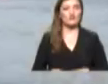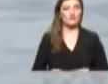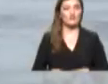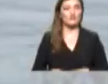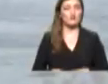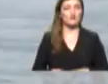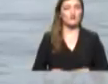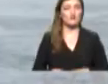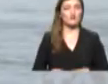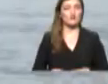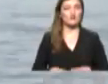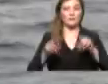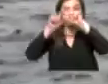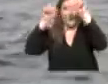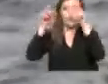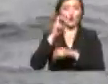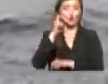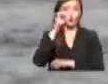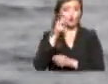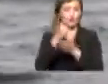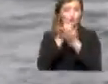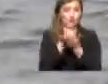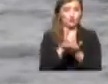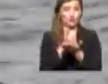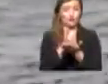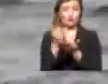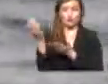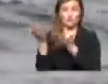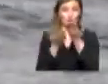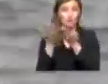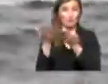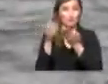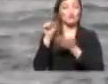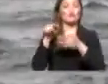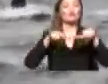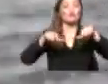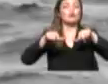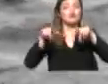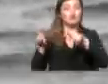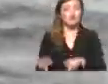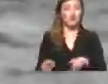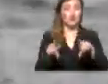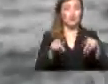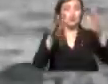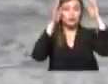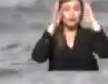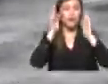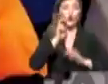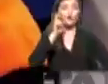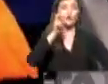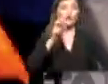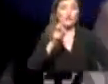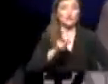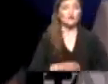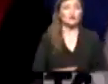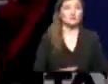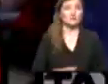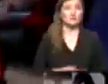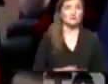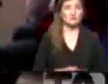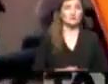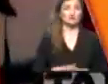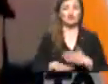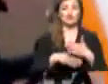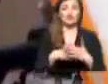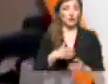Las operadoras turísticas quienes brindan el servicio de avistamiento ya se encuentran listas para atender a los turistas y cuentan con todas